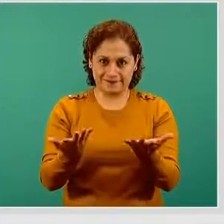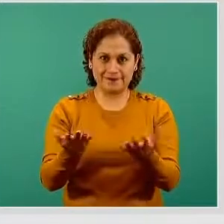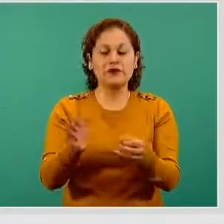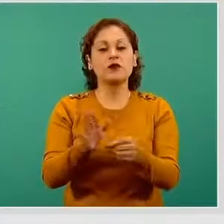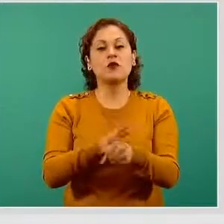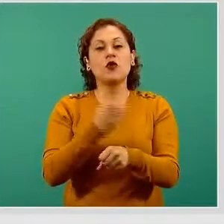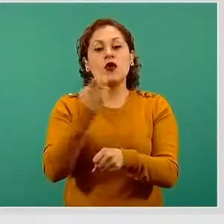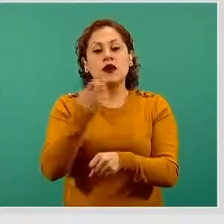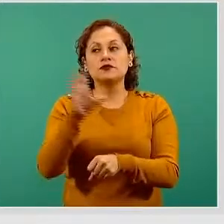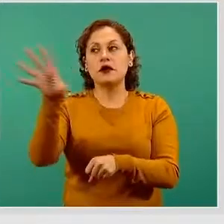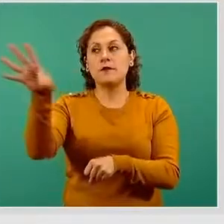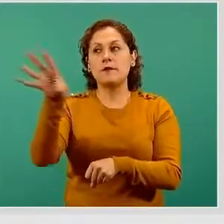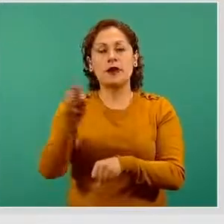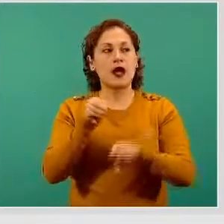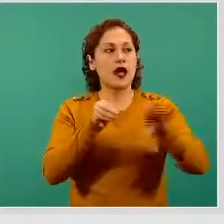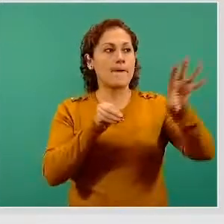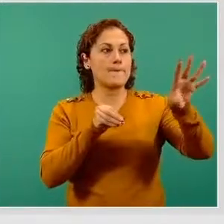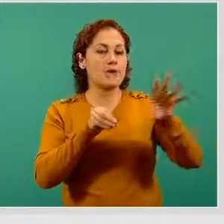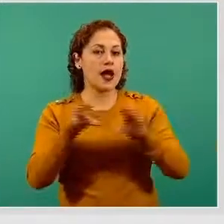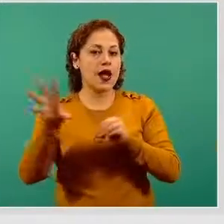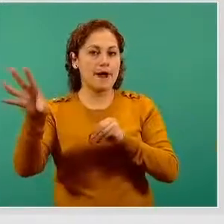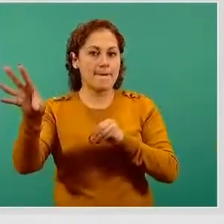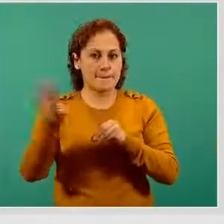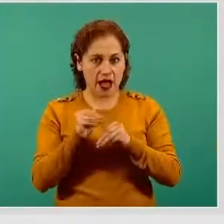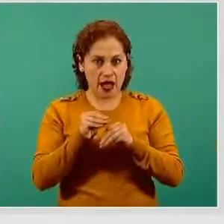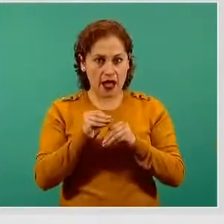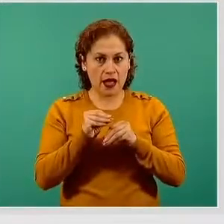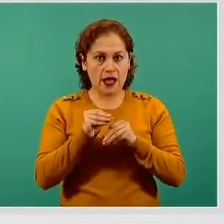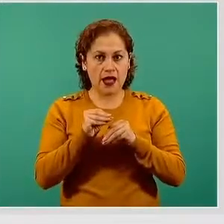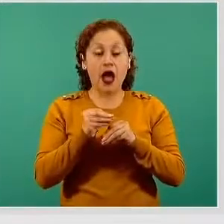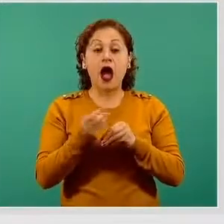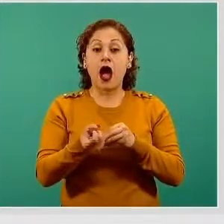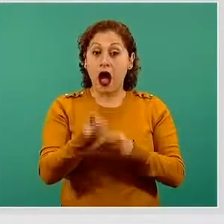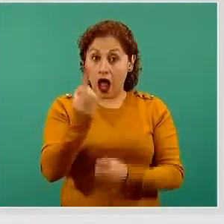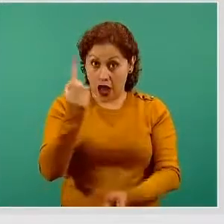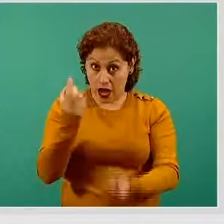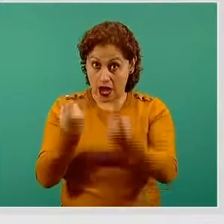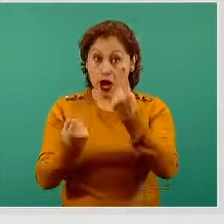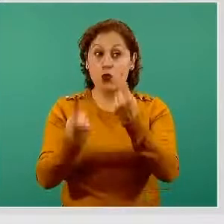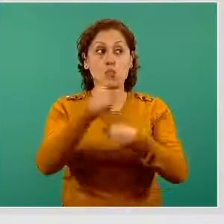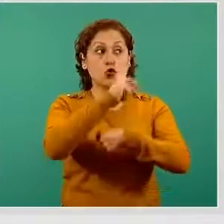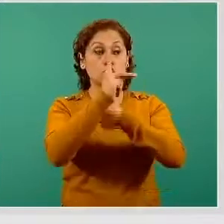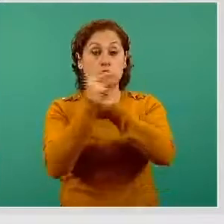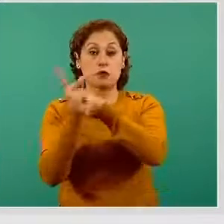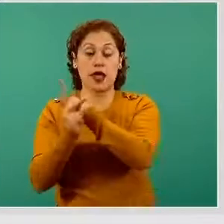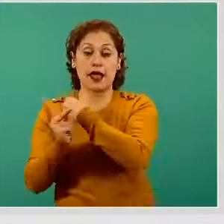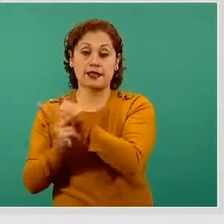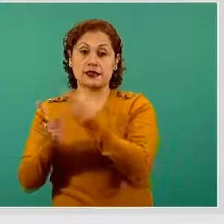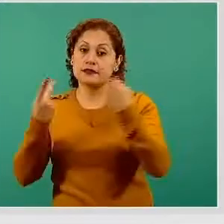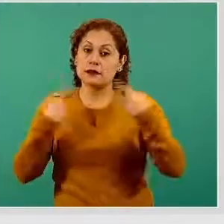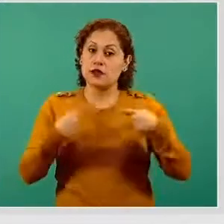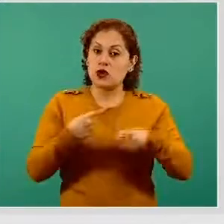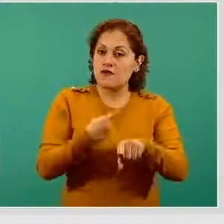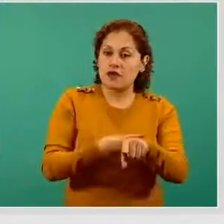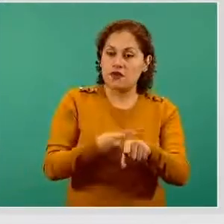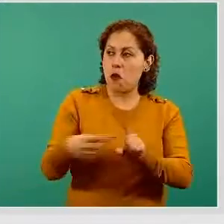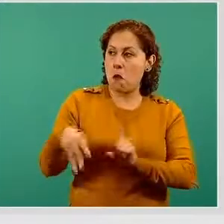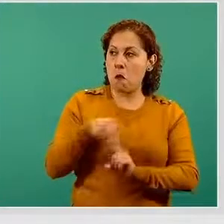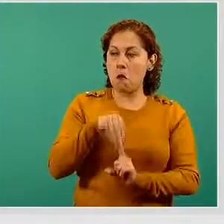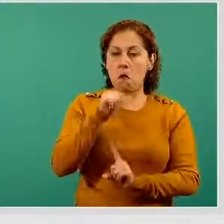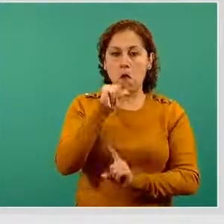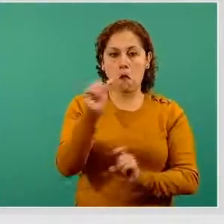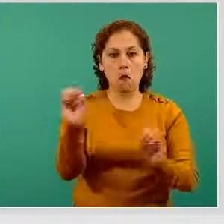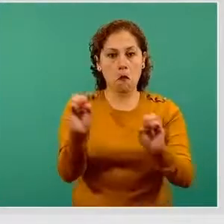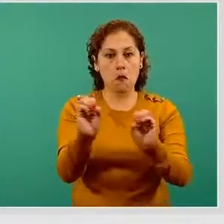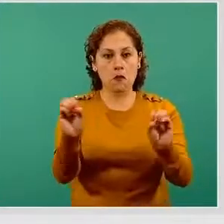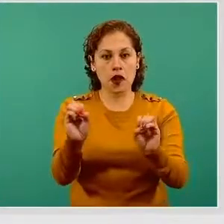a contagiarnos y enfermar de SARS-CoV-2 y por lo tanto desarrollar la COVID-19. Esto es importante porque entonces no hay